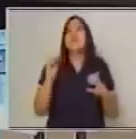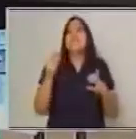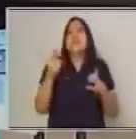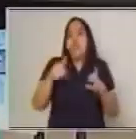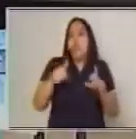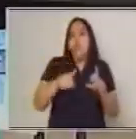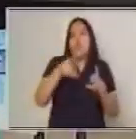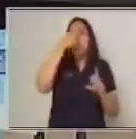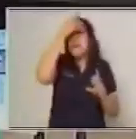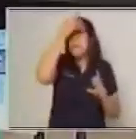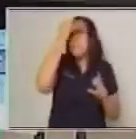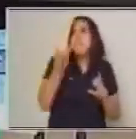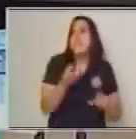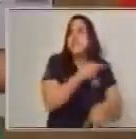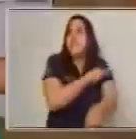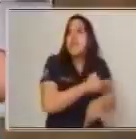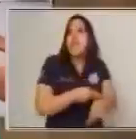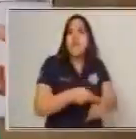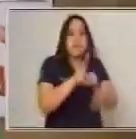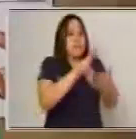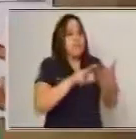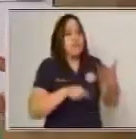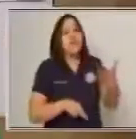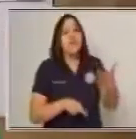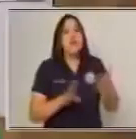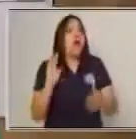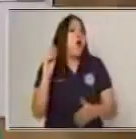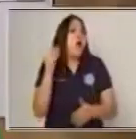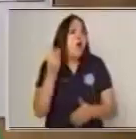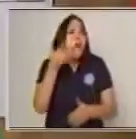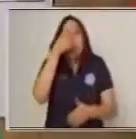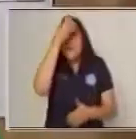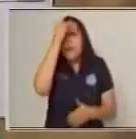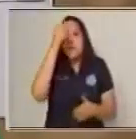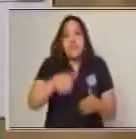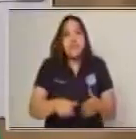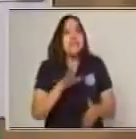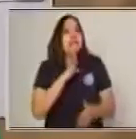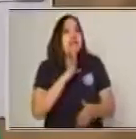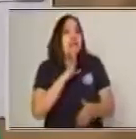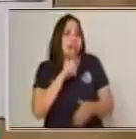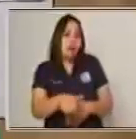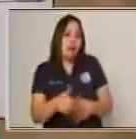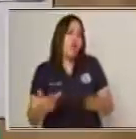de la lectura? ¿O qué acabo de aprender de todo lo que se ha hablado hoy?